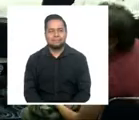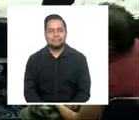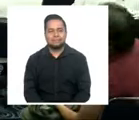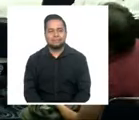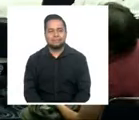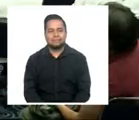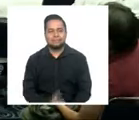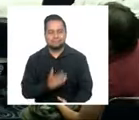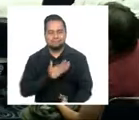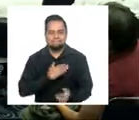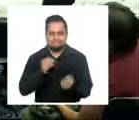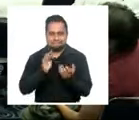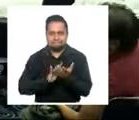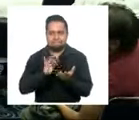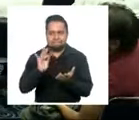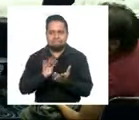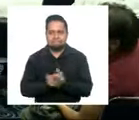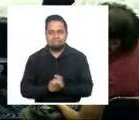Pues muchas gracias.